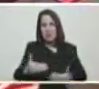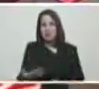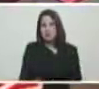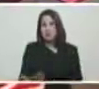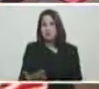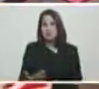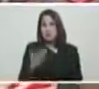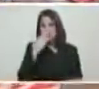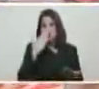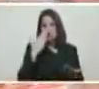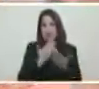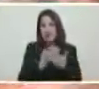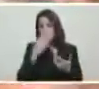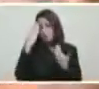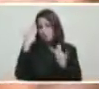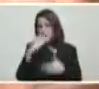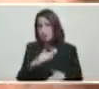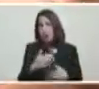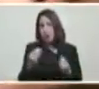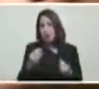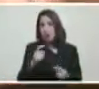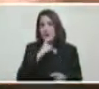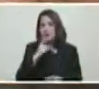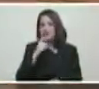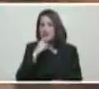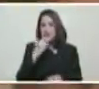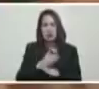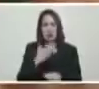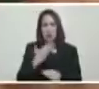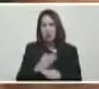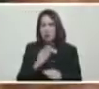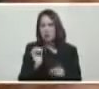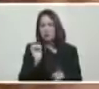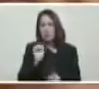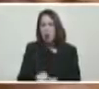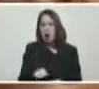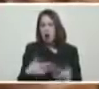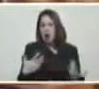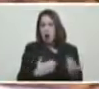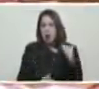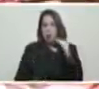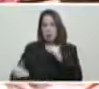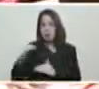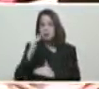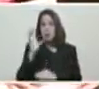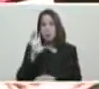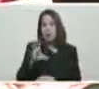enfrentando dificultades superando obstáculos Y construyendo